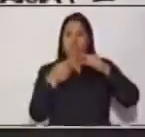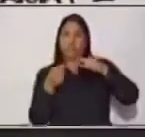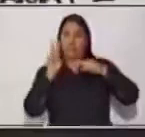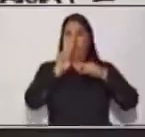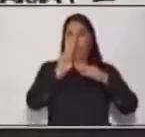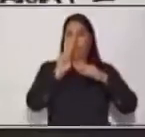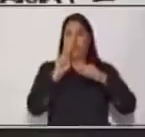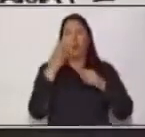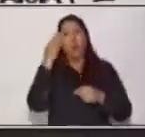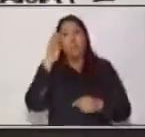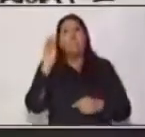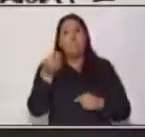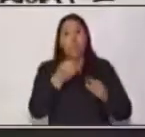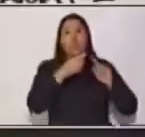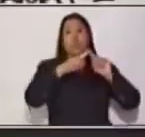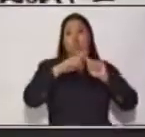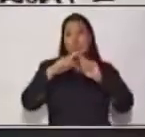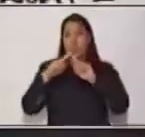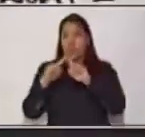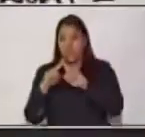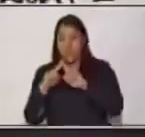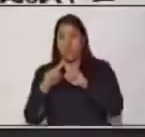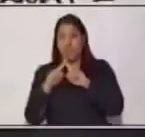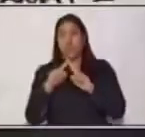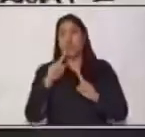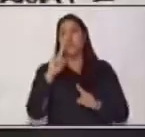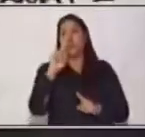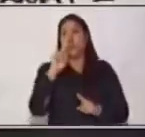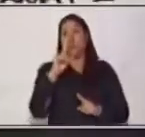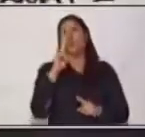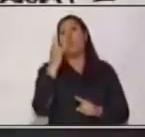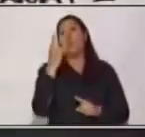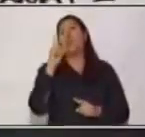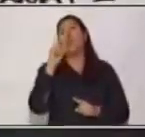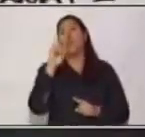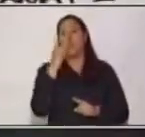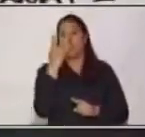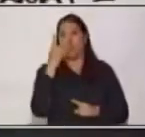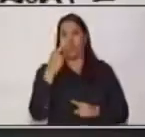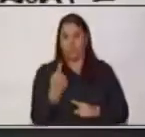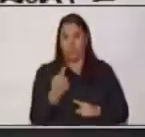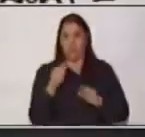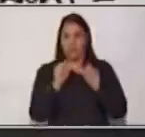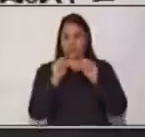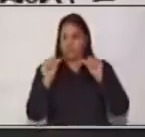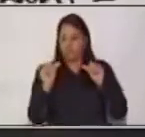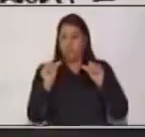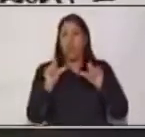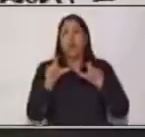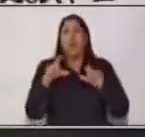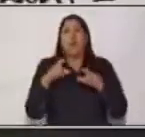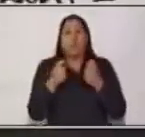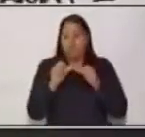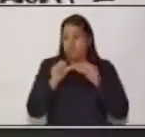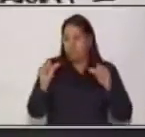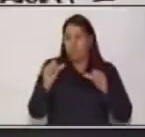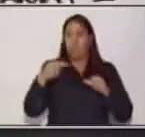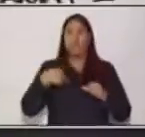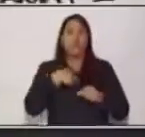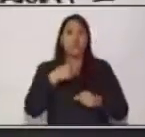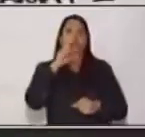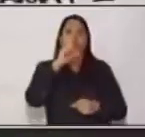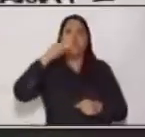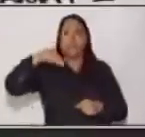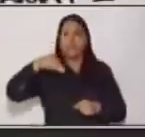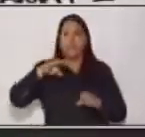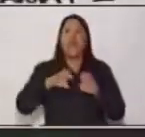multiplicando la unidad de medida en la que estamos haciendo esa medición. Si lo hacemos en centímetros,